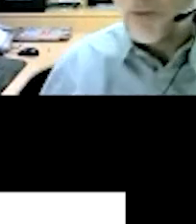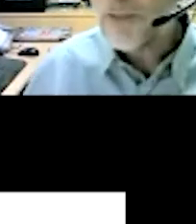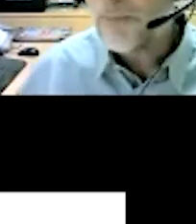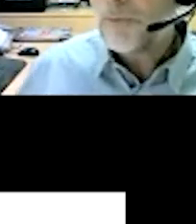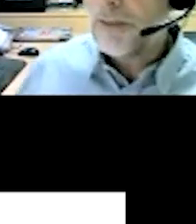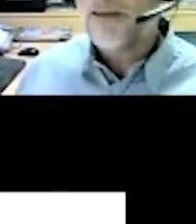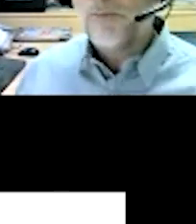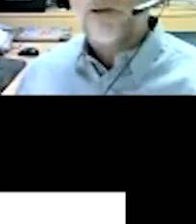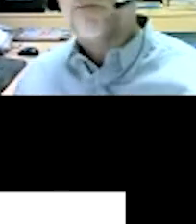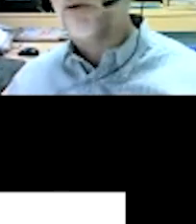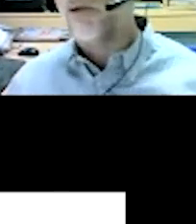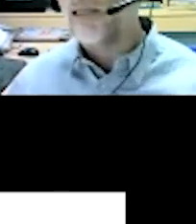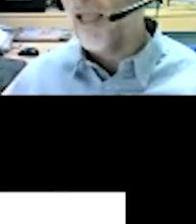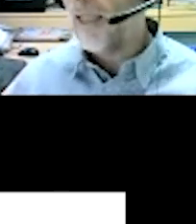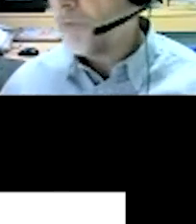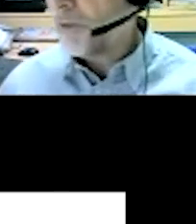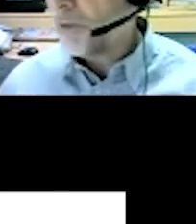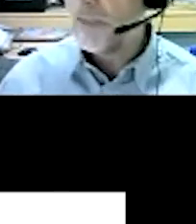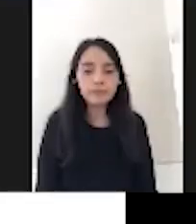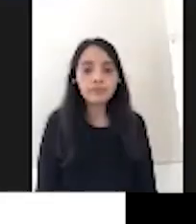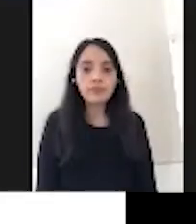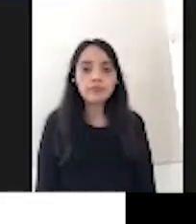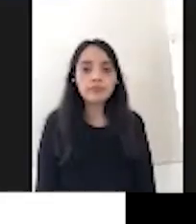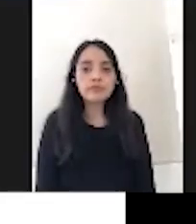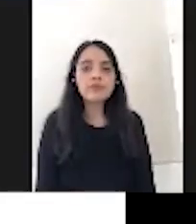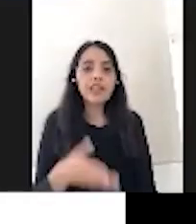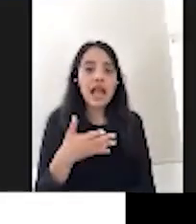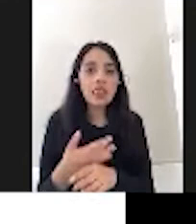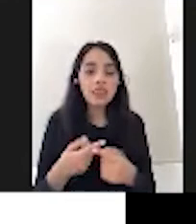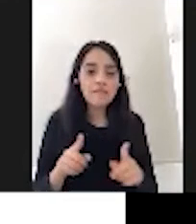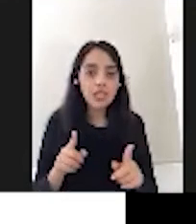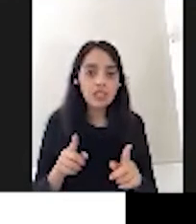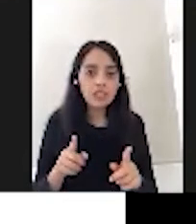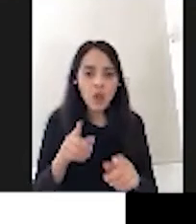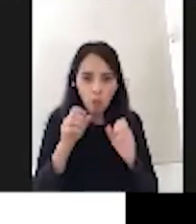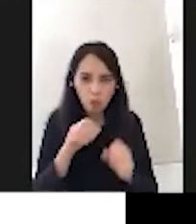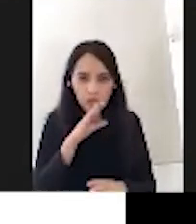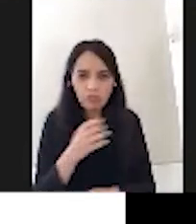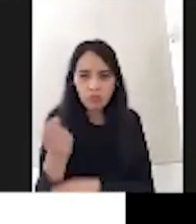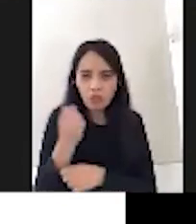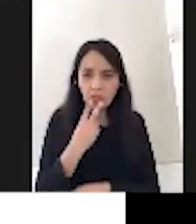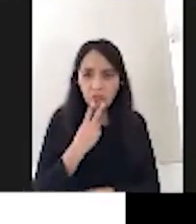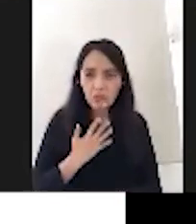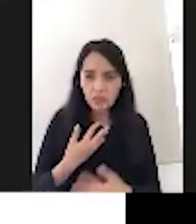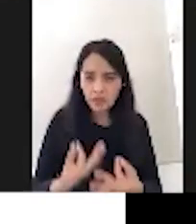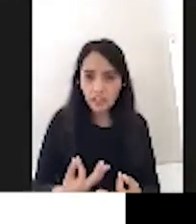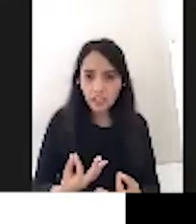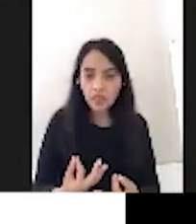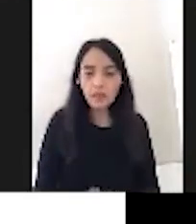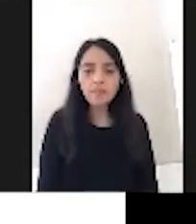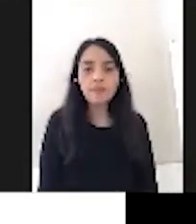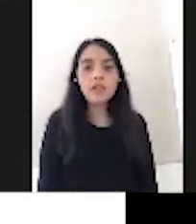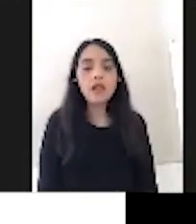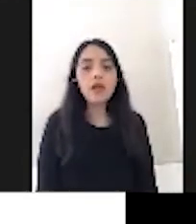una segunda pregunta es, bueno, pero ¿hay alguna diferencia? ¿Sirve esto para algo en términos reales? Bueno, para